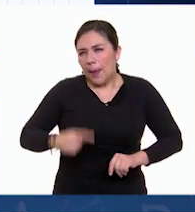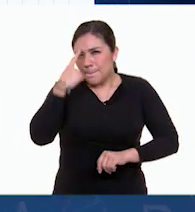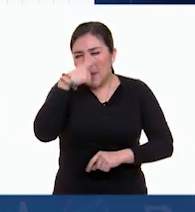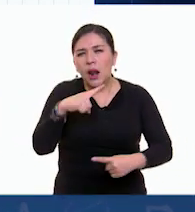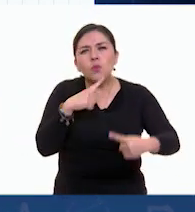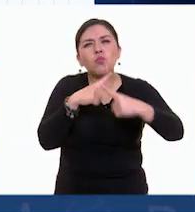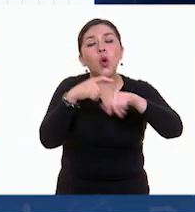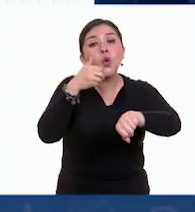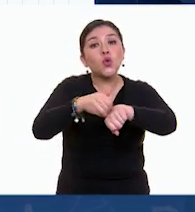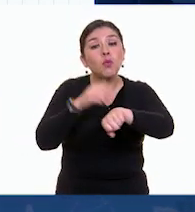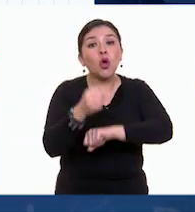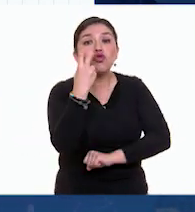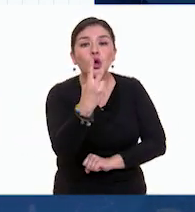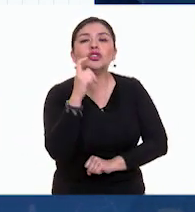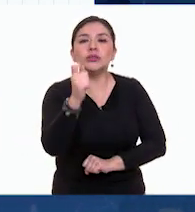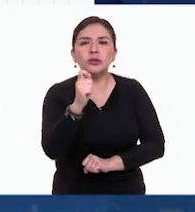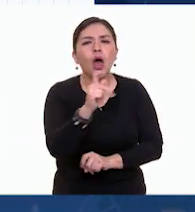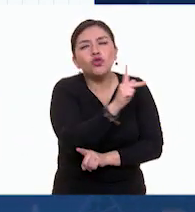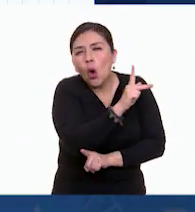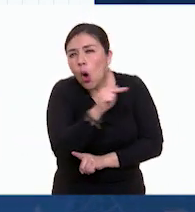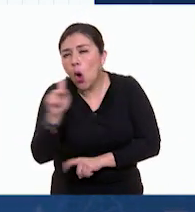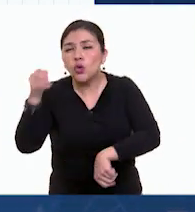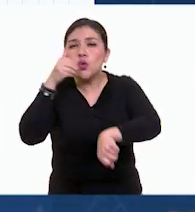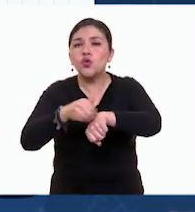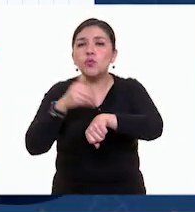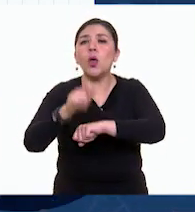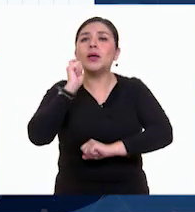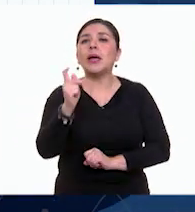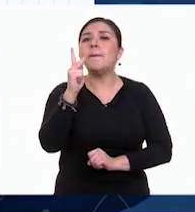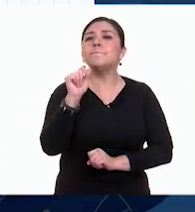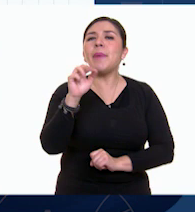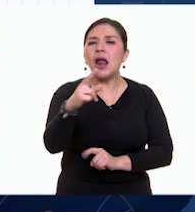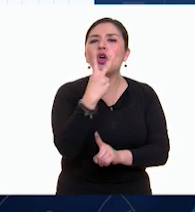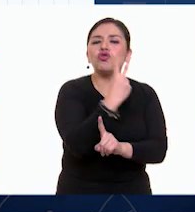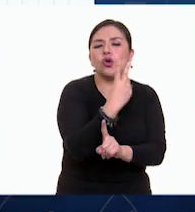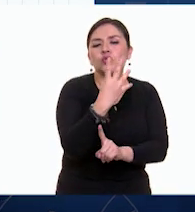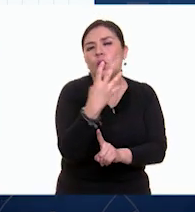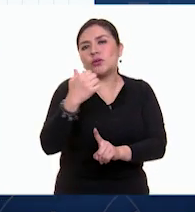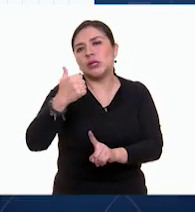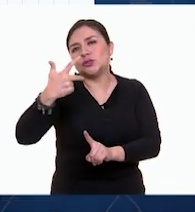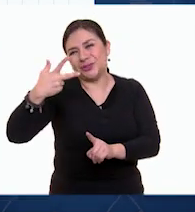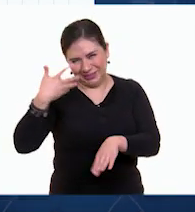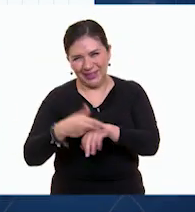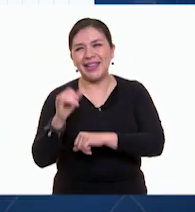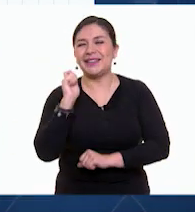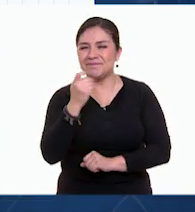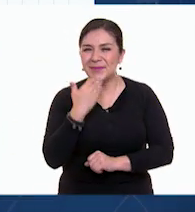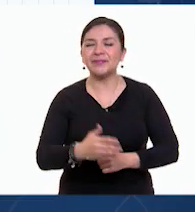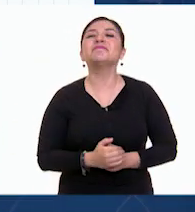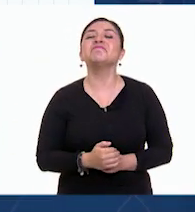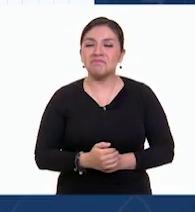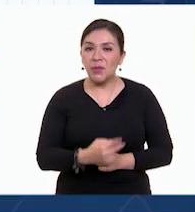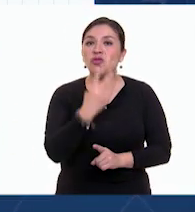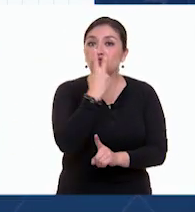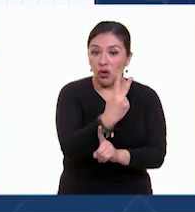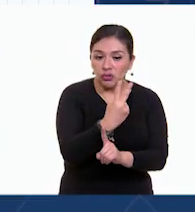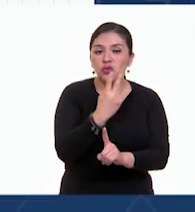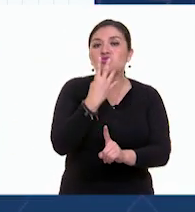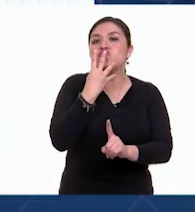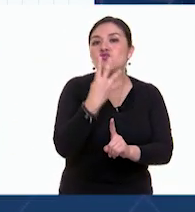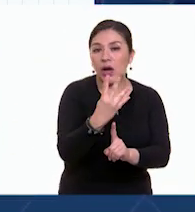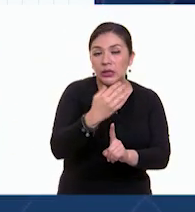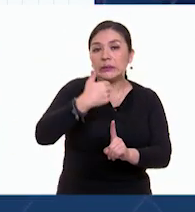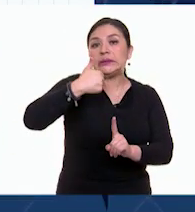los múltiplos de 2 es que todos son pares. Efectivamente, 2,